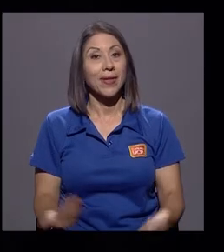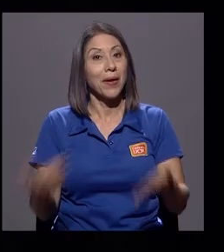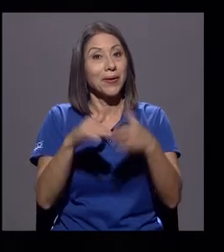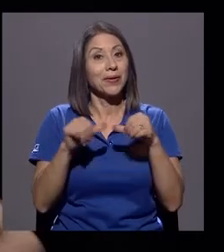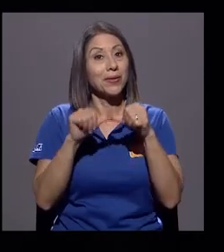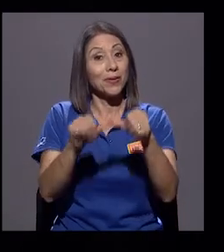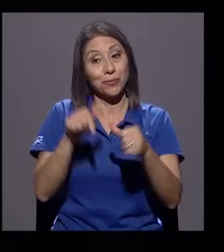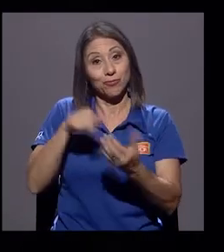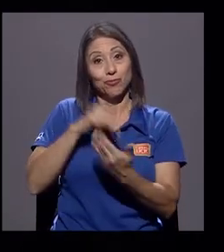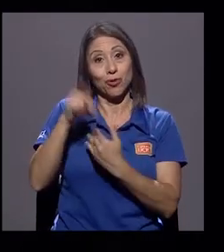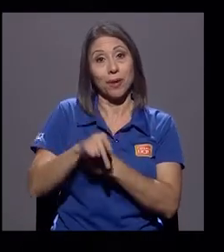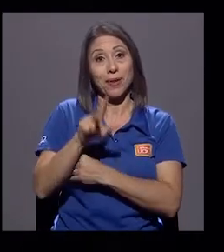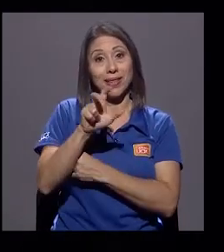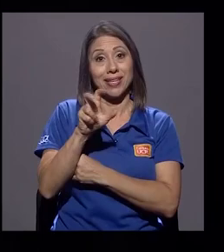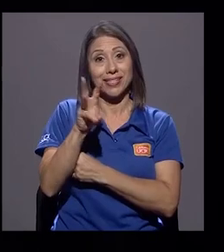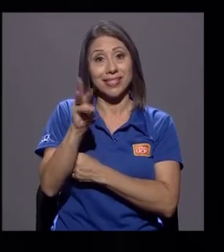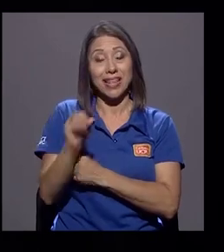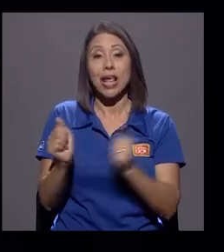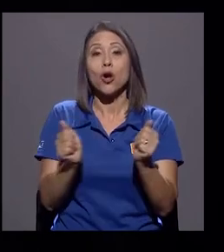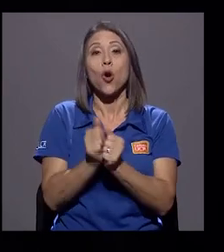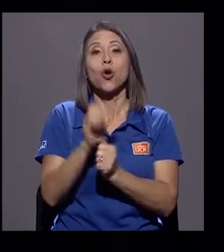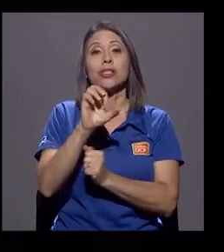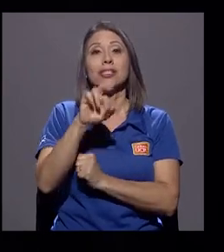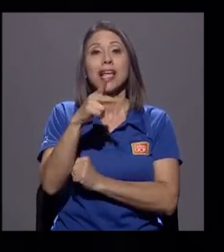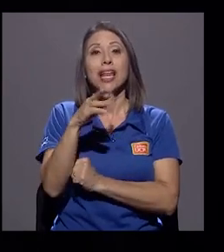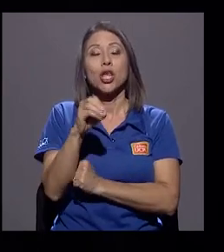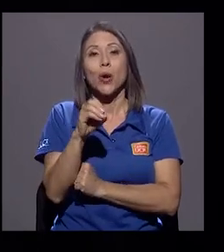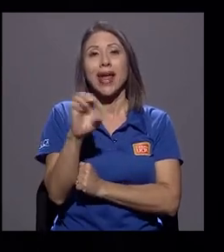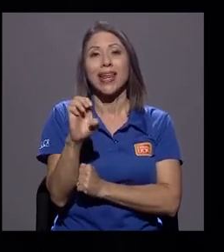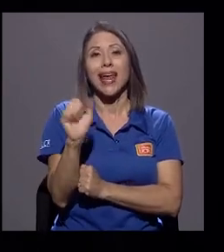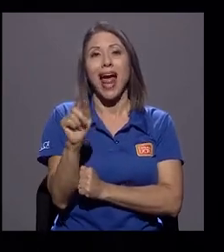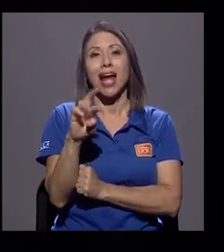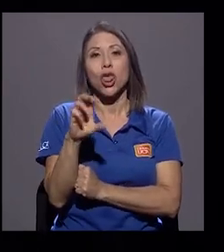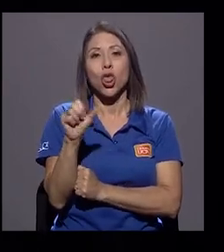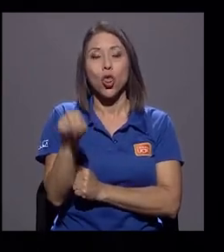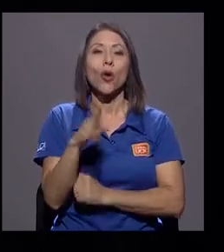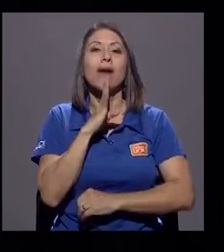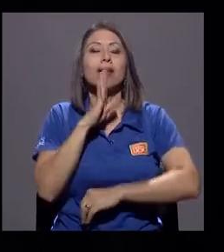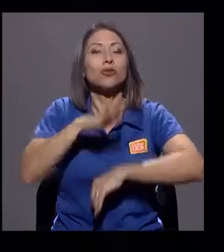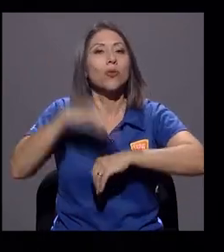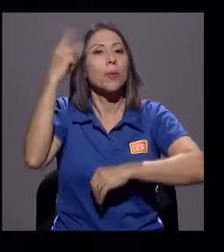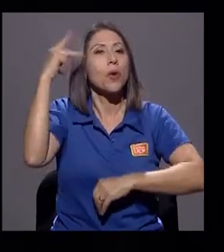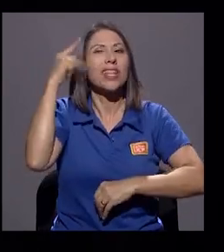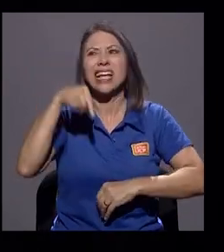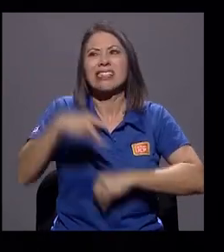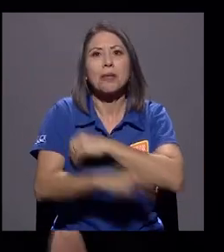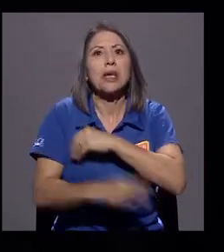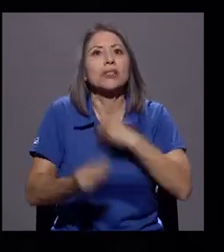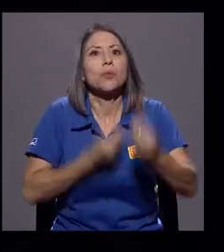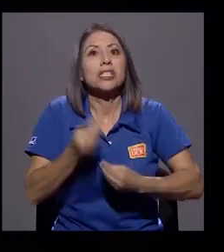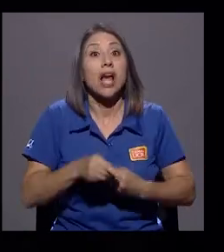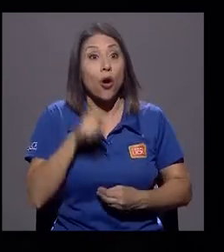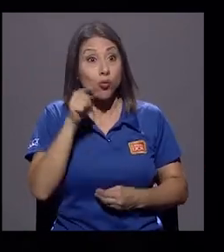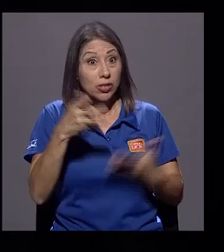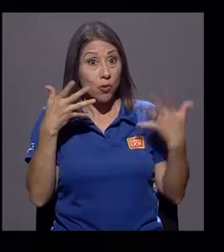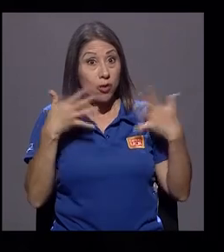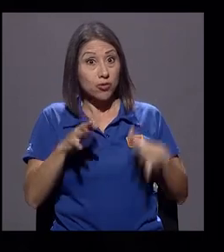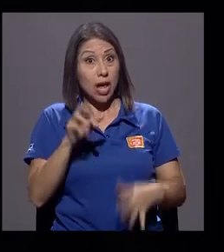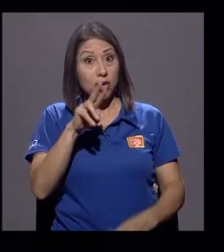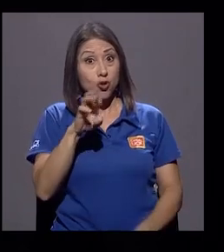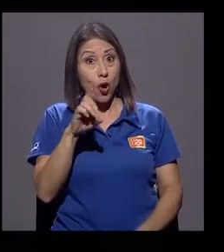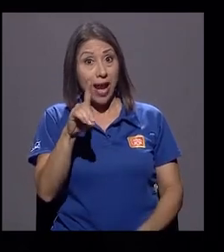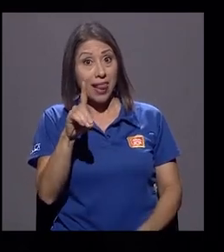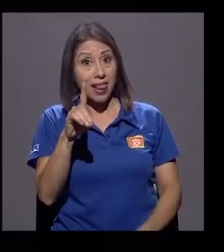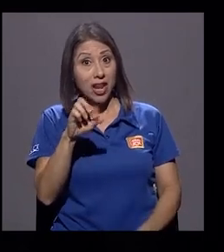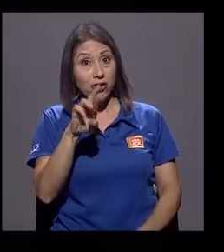lo ingresamos estamos en 360 con tunceri cardón hablando de política y sobre cómo está este país usted cuando ronald reagan llegó levantó la